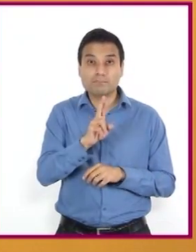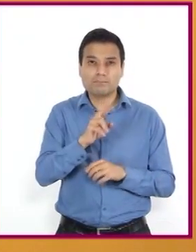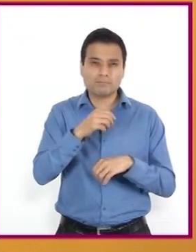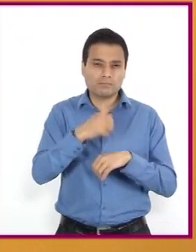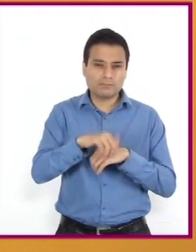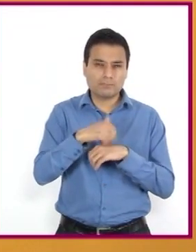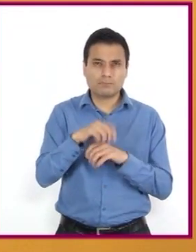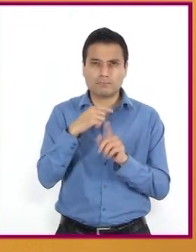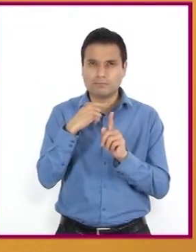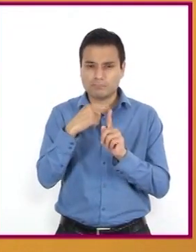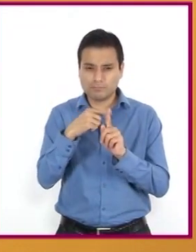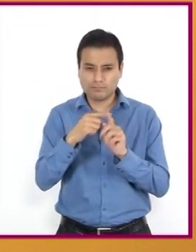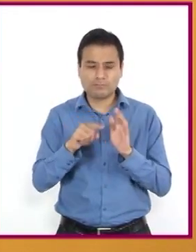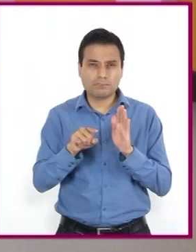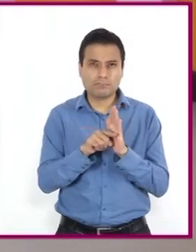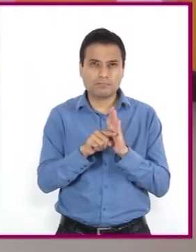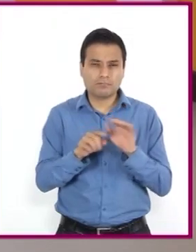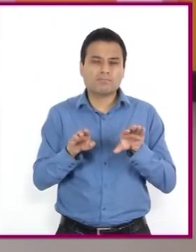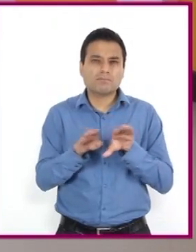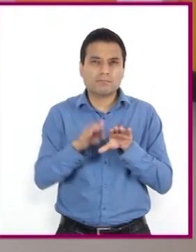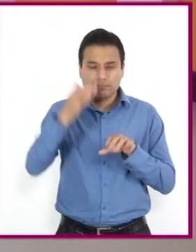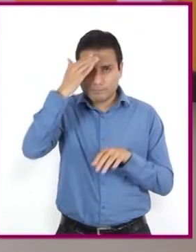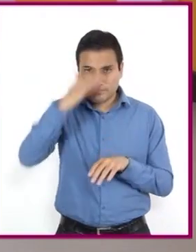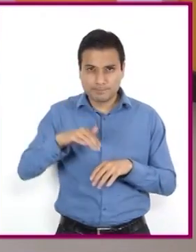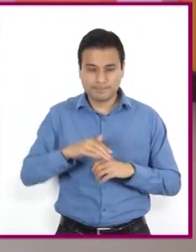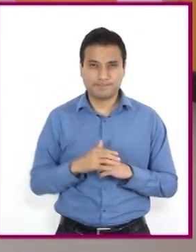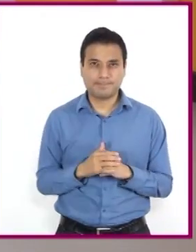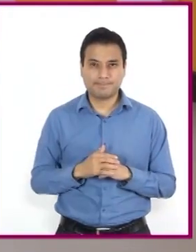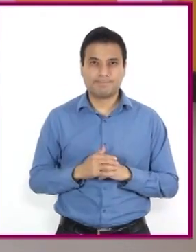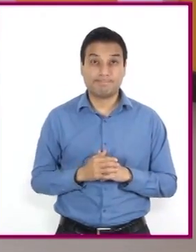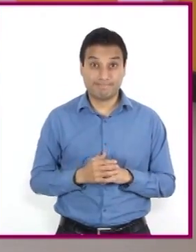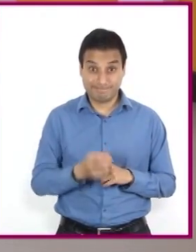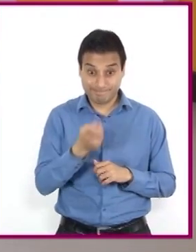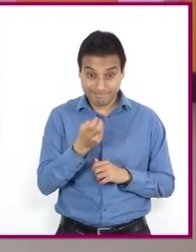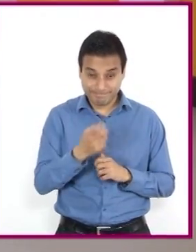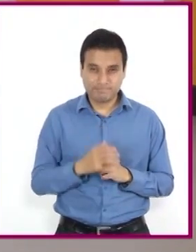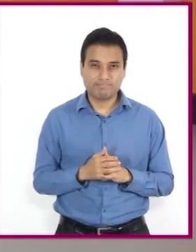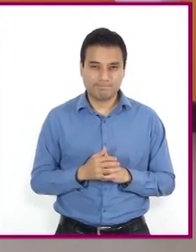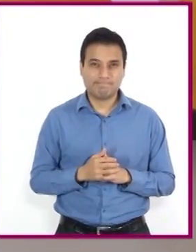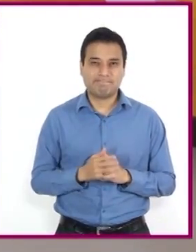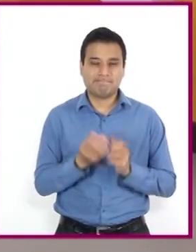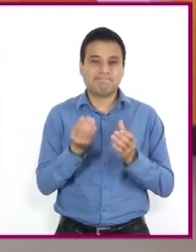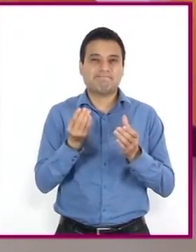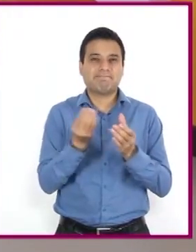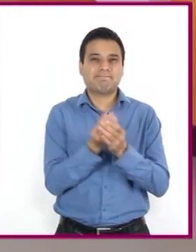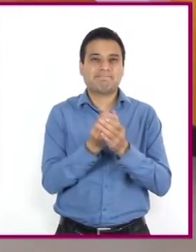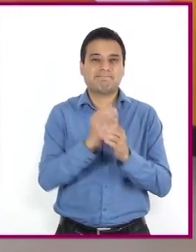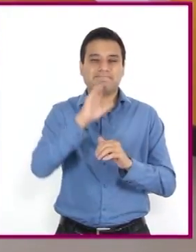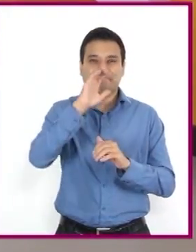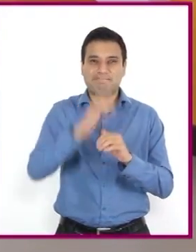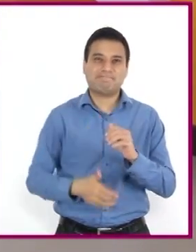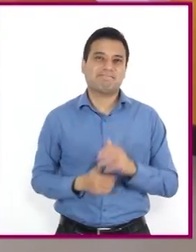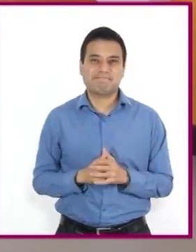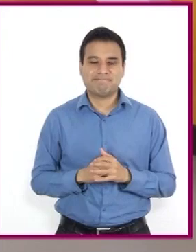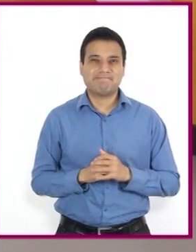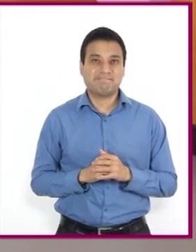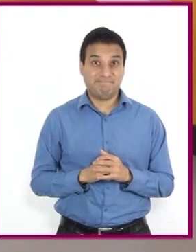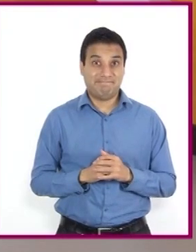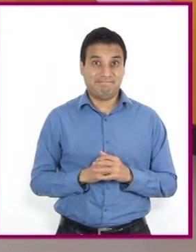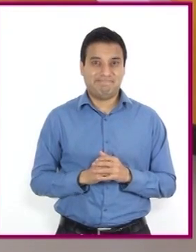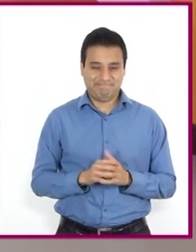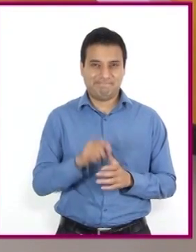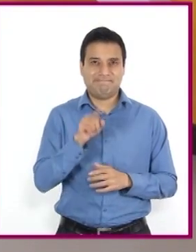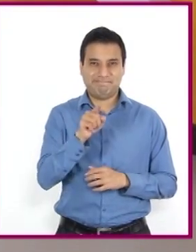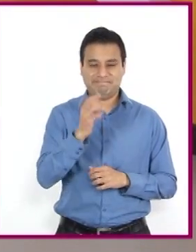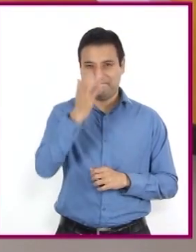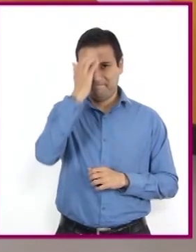número positivo o negativo. Con esto, finalizamos la sesión dedicada a dar sentido y